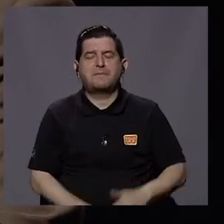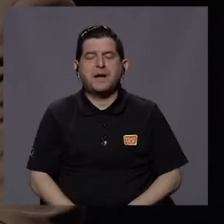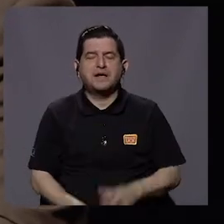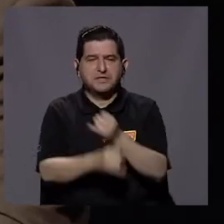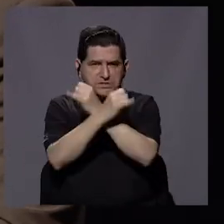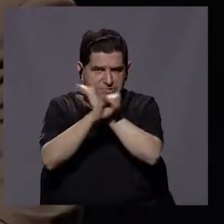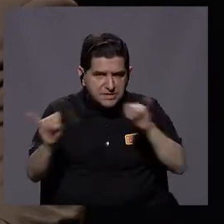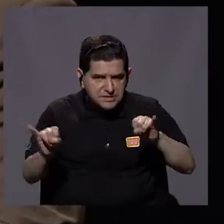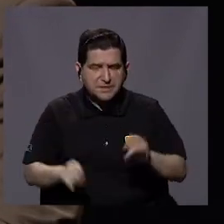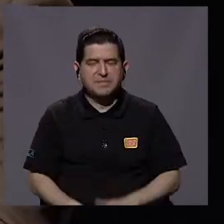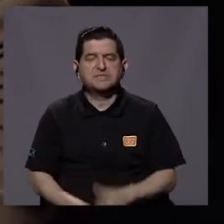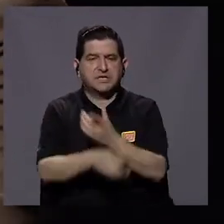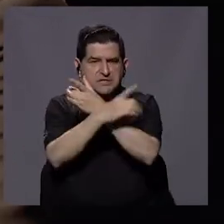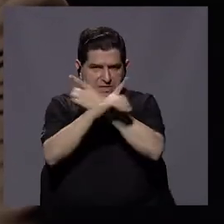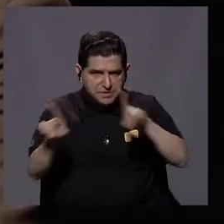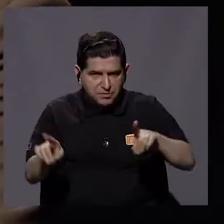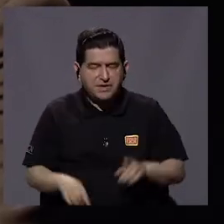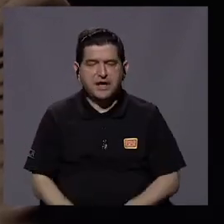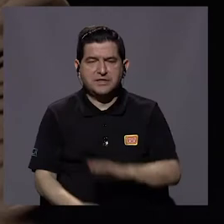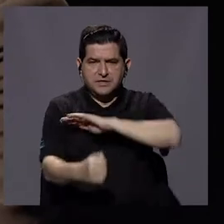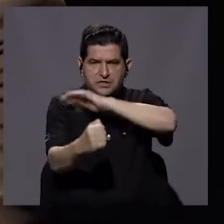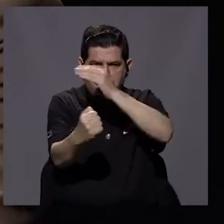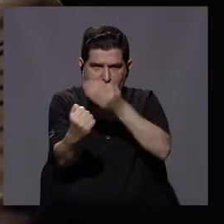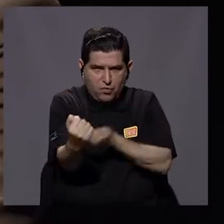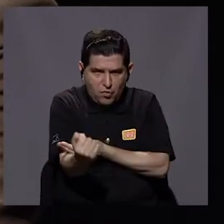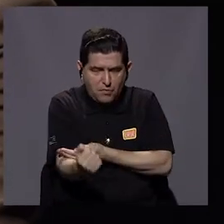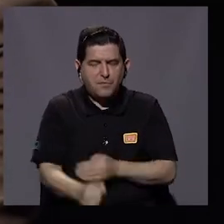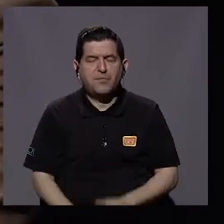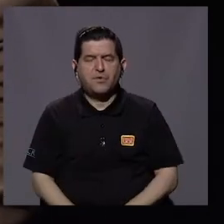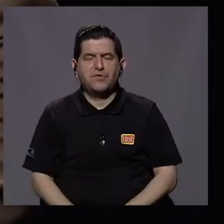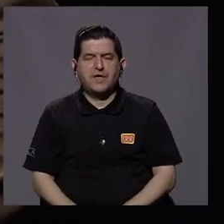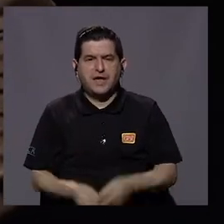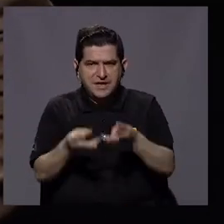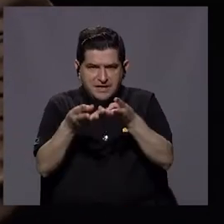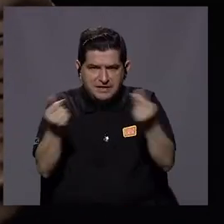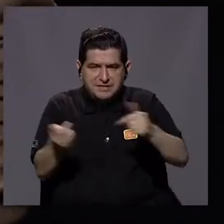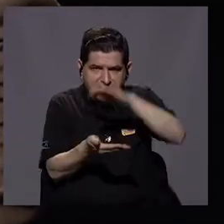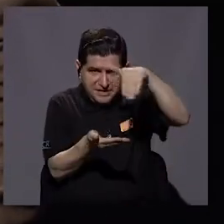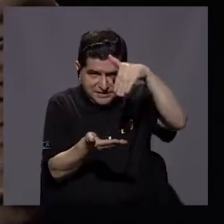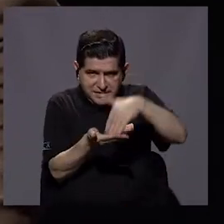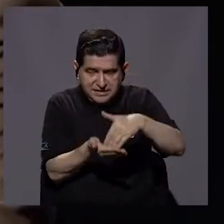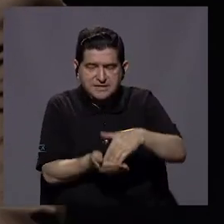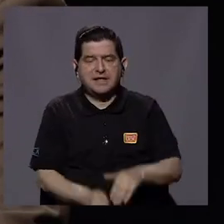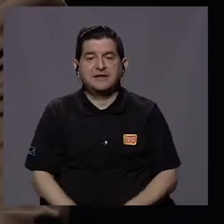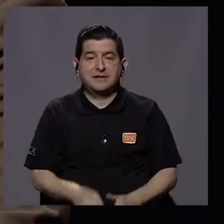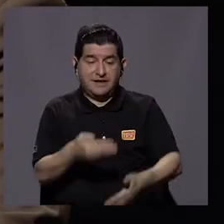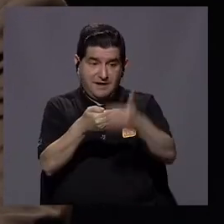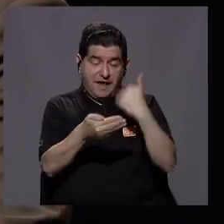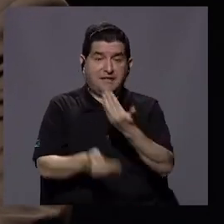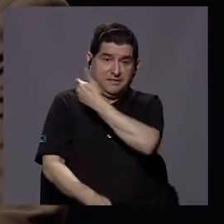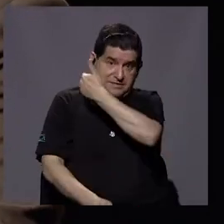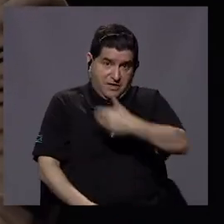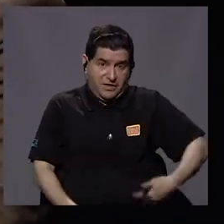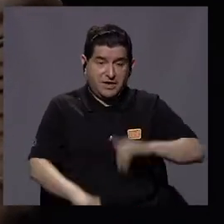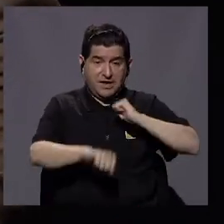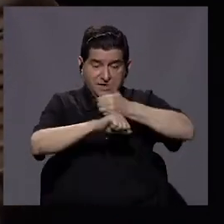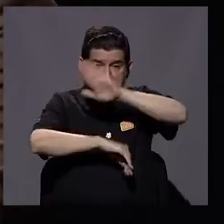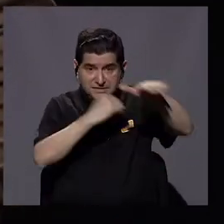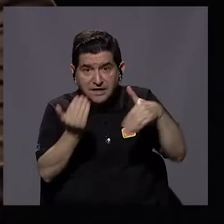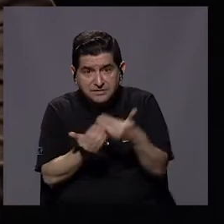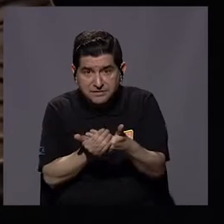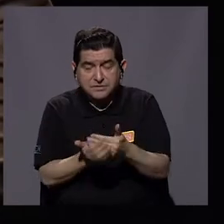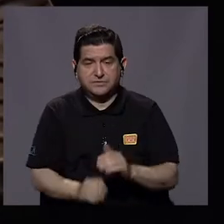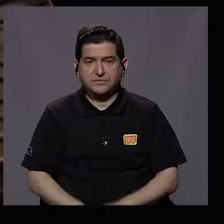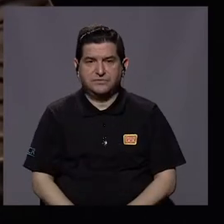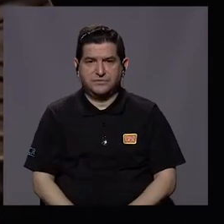Derecho. Entonces descentralizamos el poder que venía concentrado en una figura ejecutiva presidencialista que lo determinaba todo. A partir